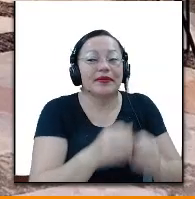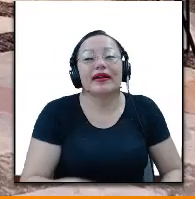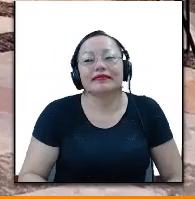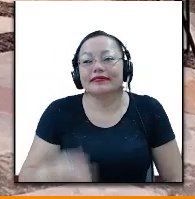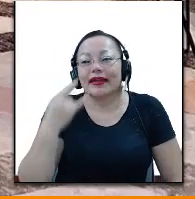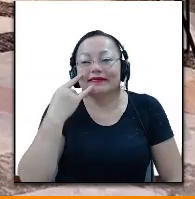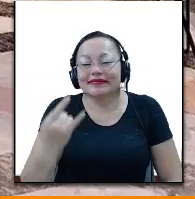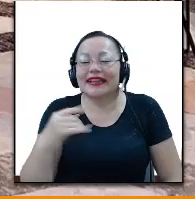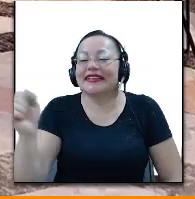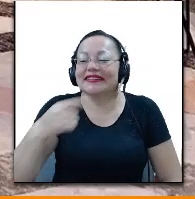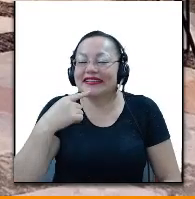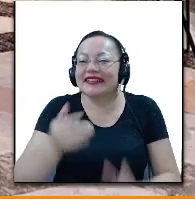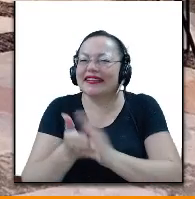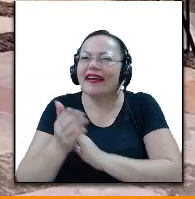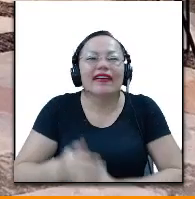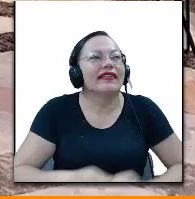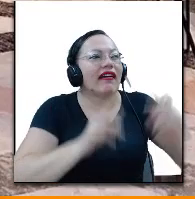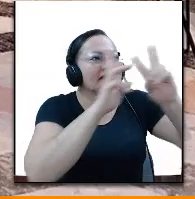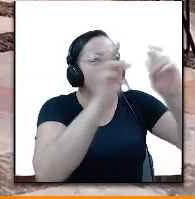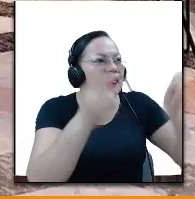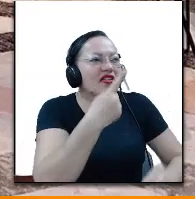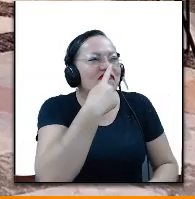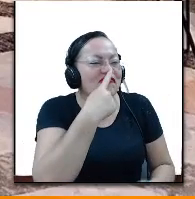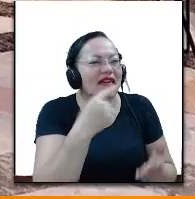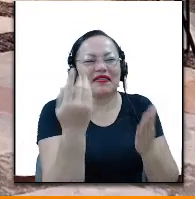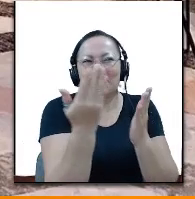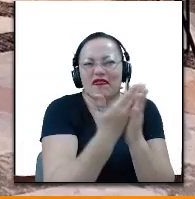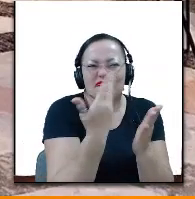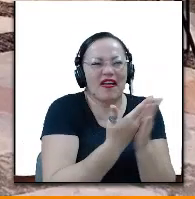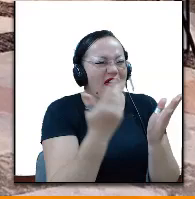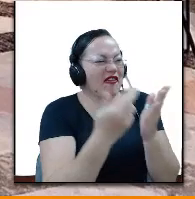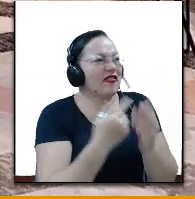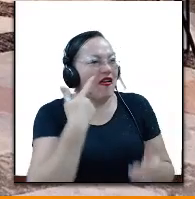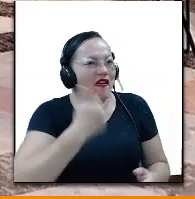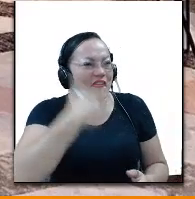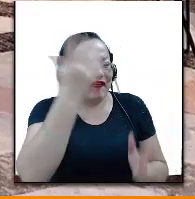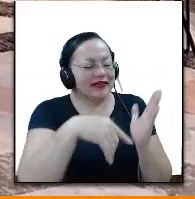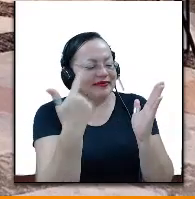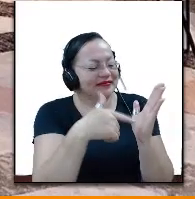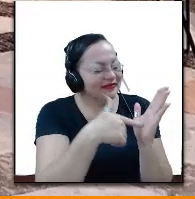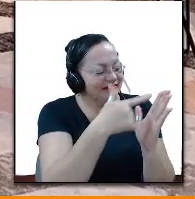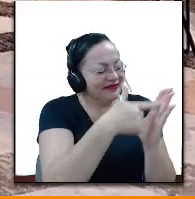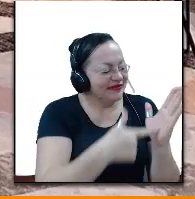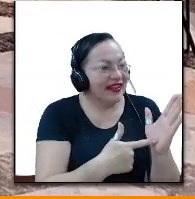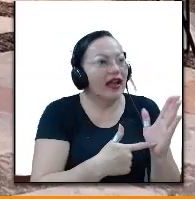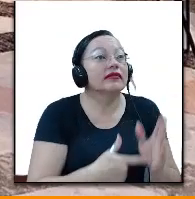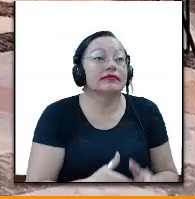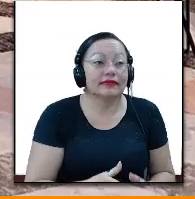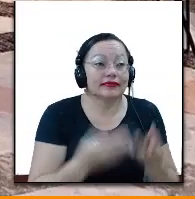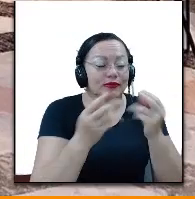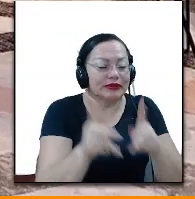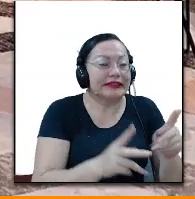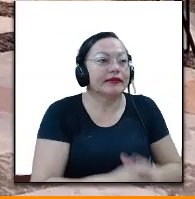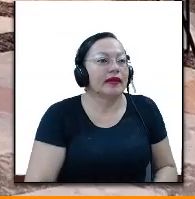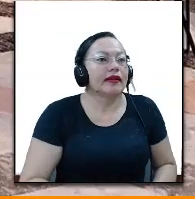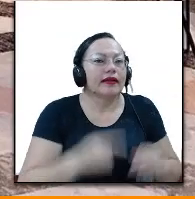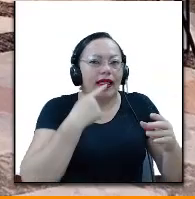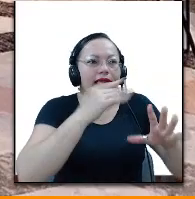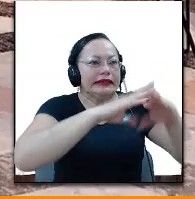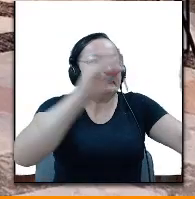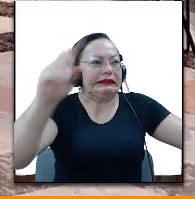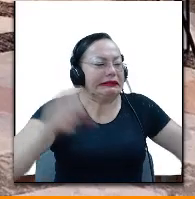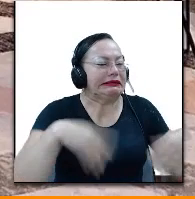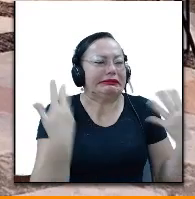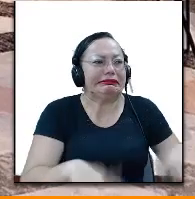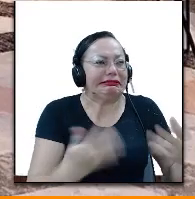interesante, Gerald. Chismecitos, daticos de la farándula que no se detiene, que dan mucho de qué hablar por estos días, y pues